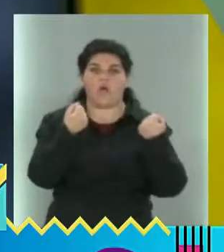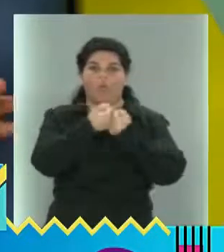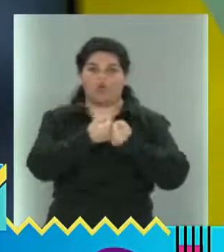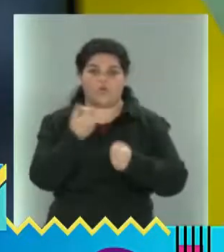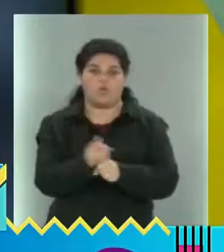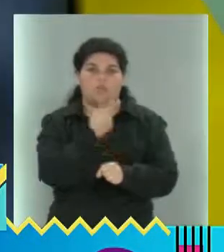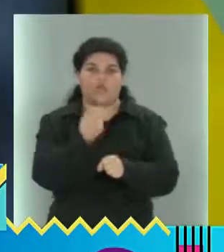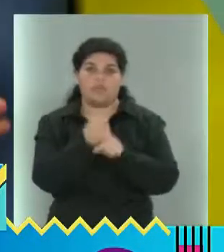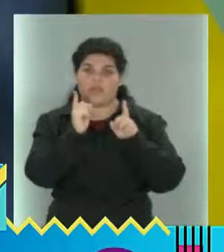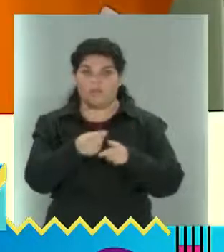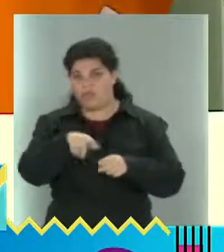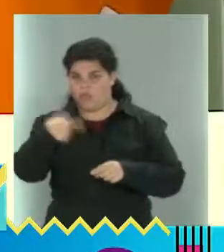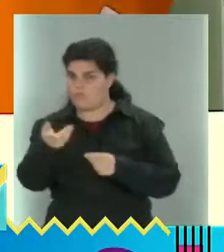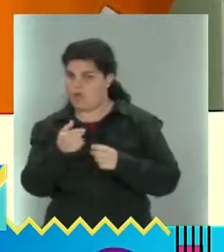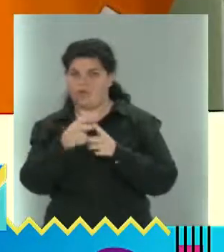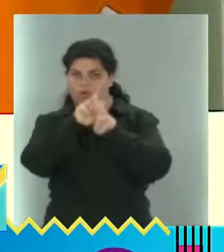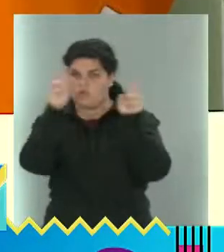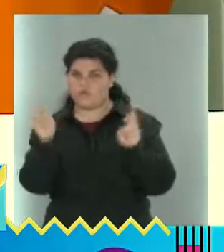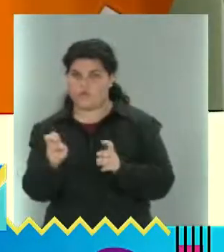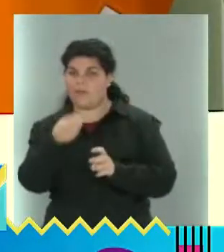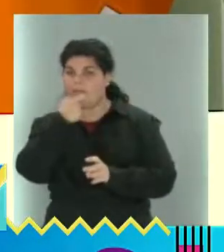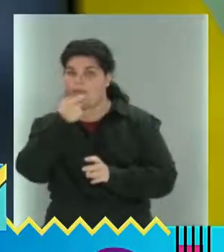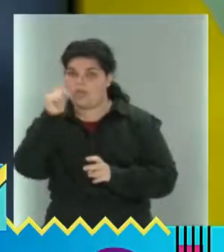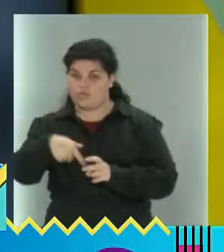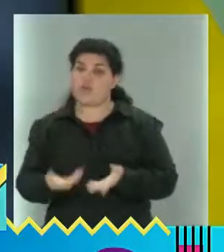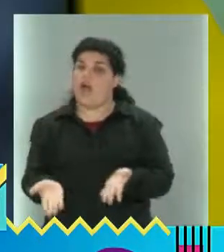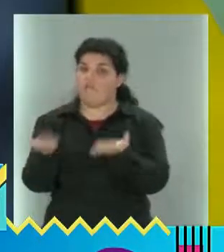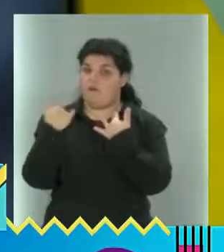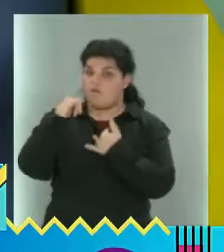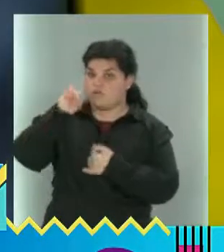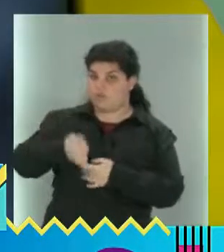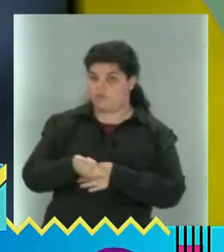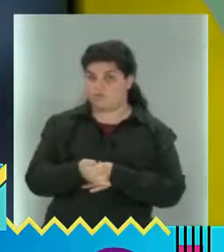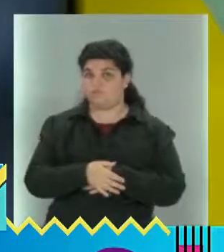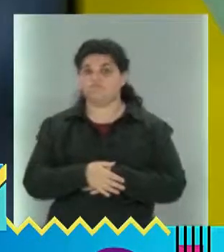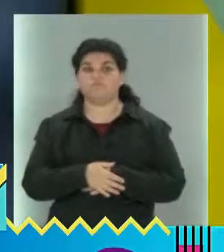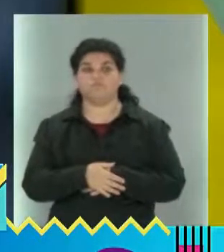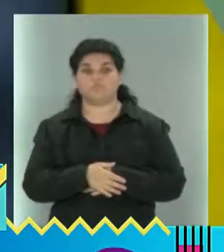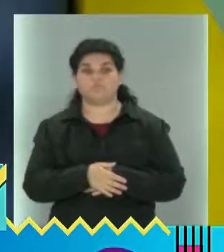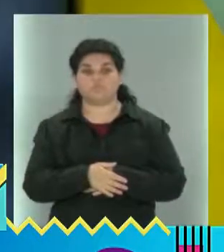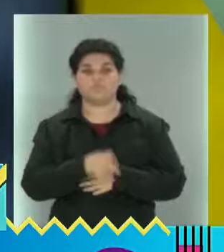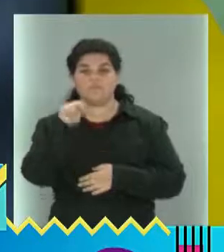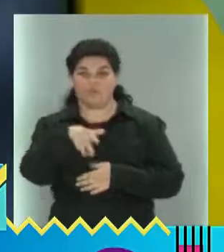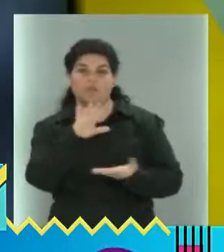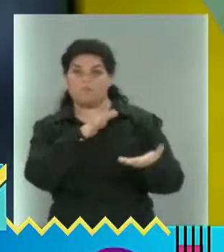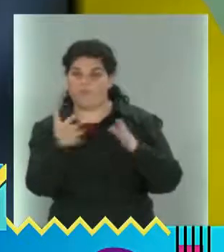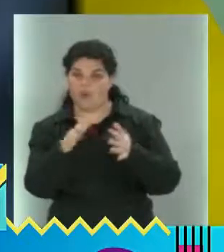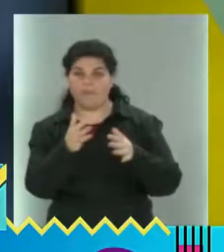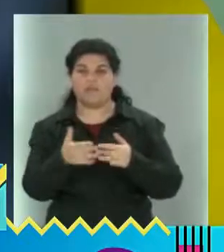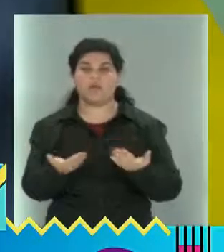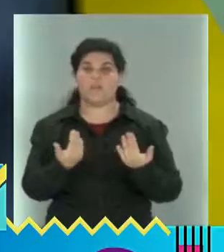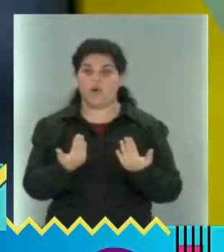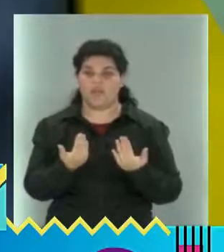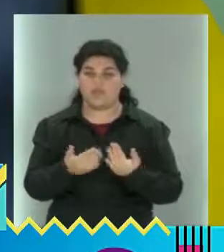Mendoza, otro tema que después podemos discutirlo, pero a Mendoza le conviene, entre comillas. Entonces sí se podría haber un